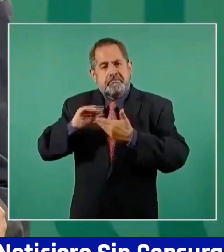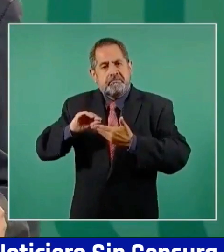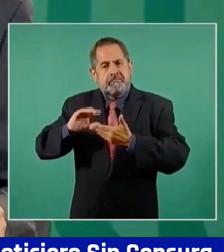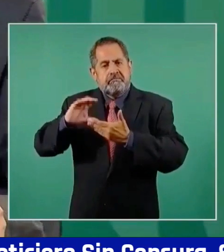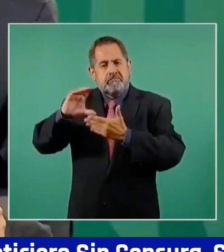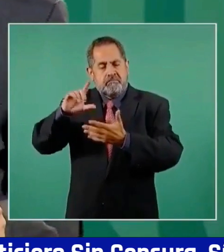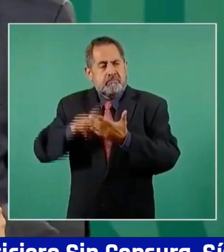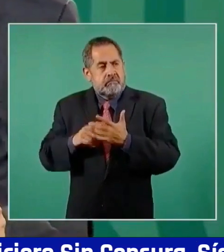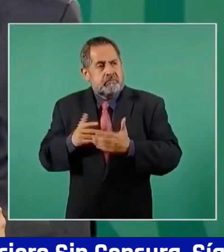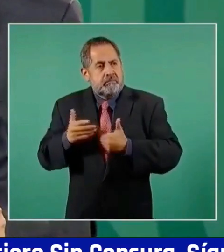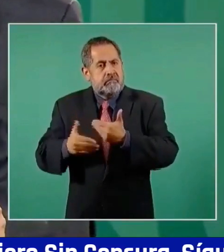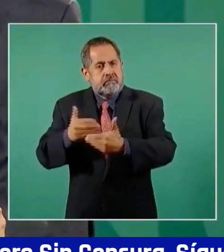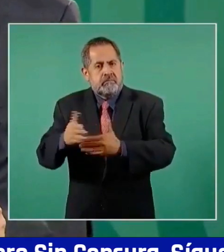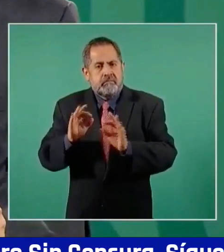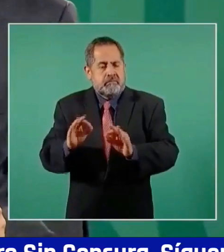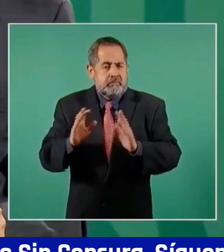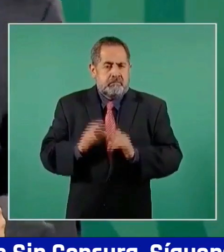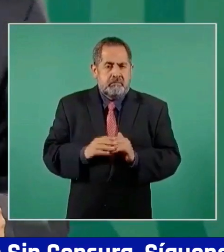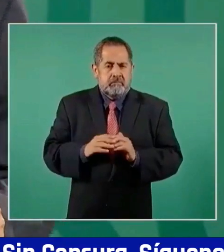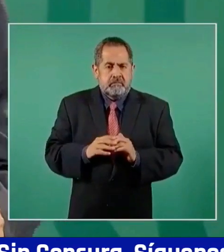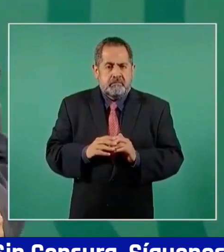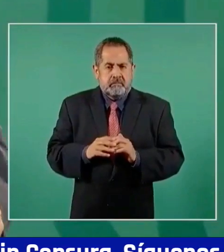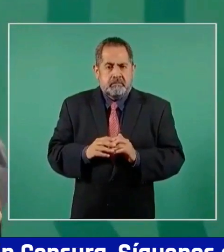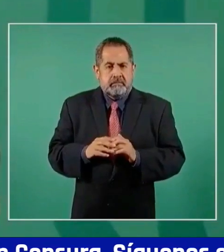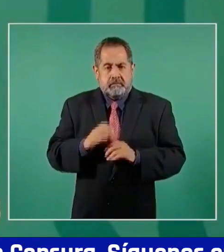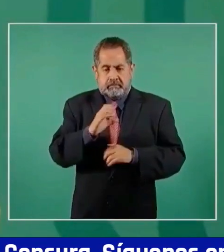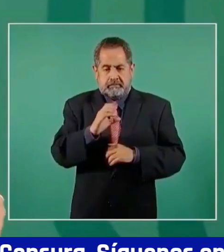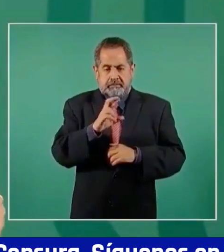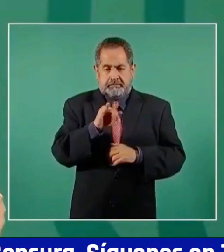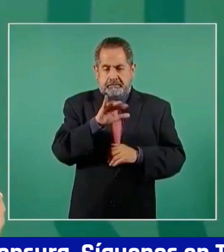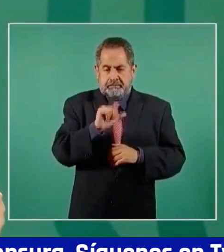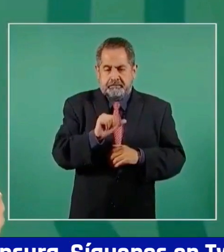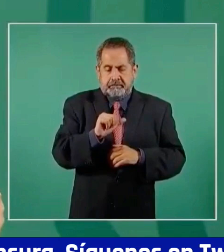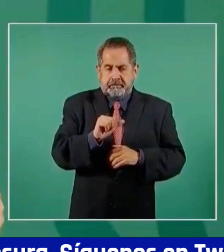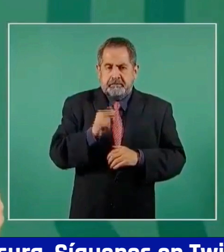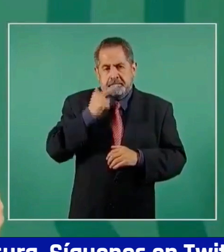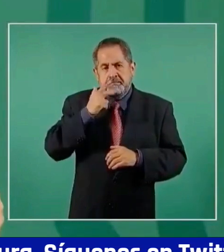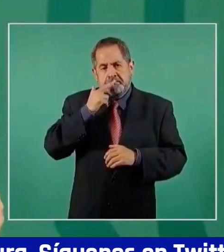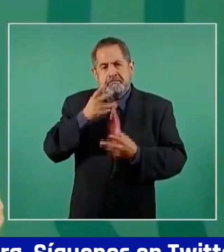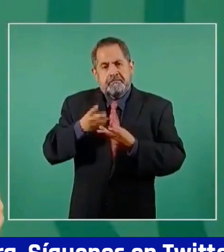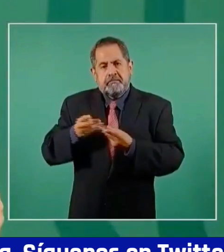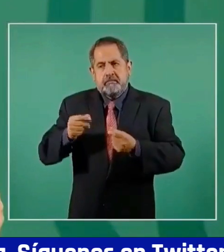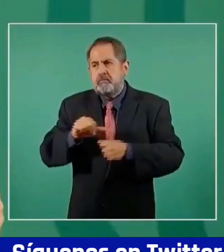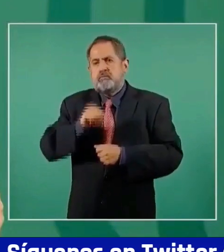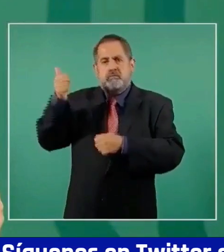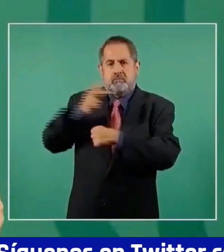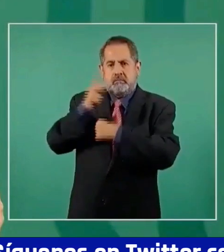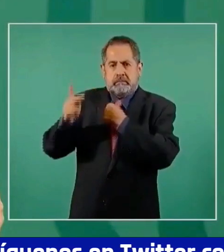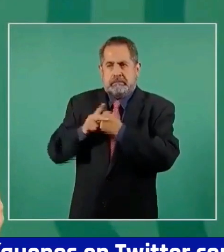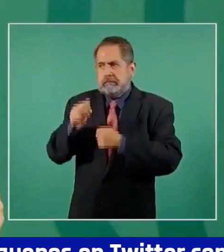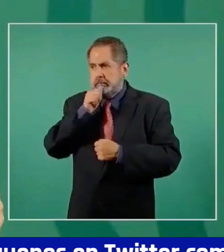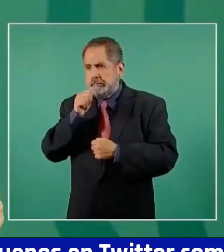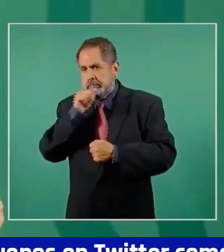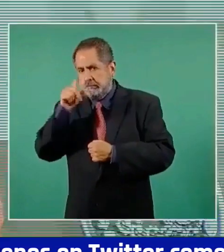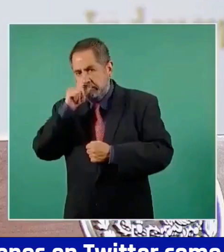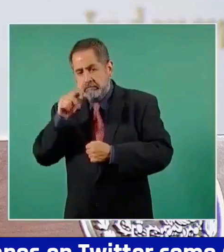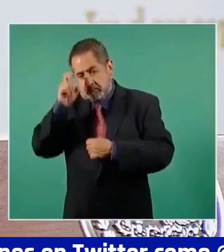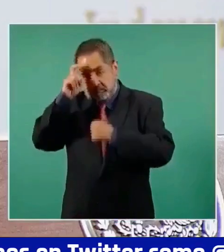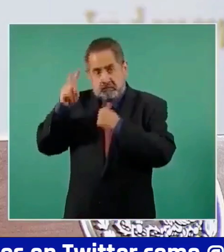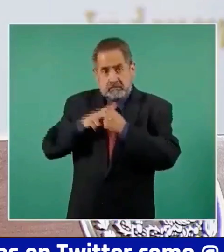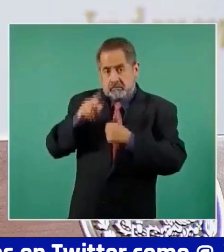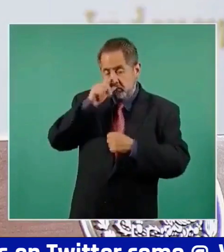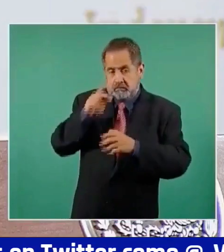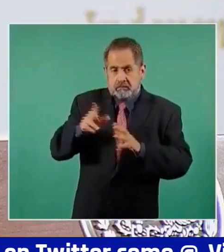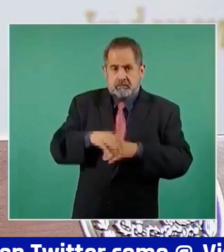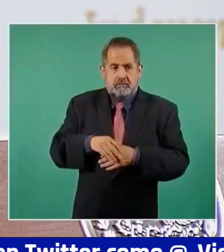estamos saliendo más pronto de la crisis que otros países, que países europeos,